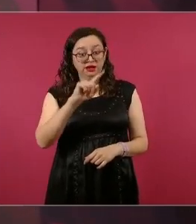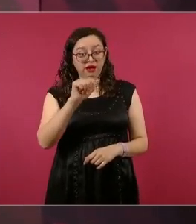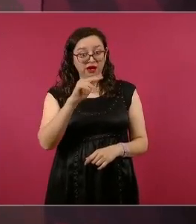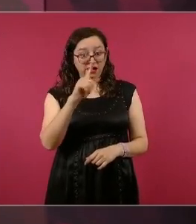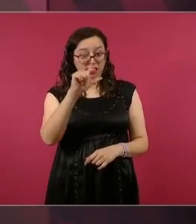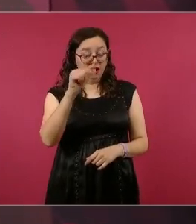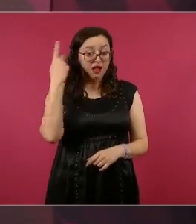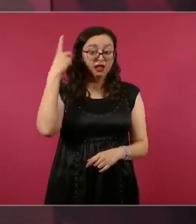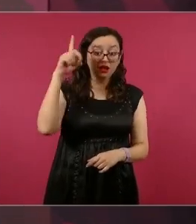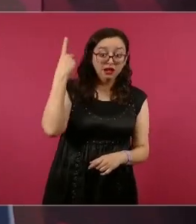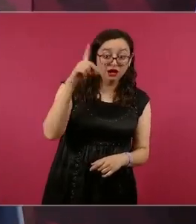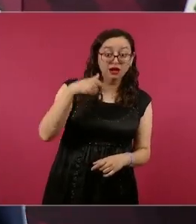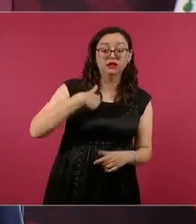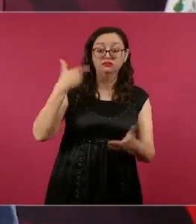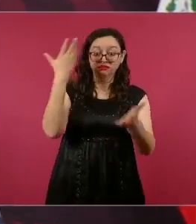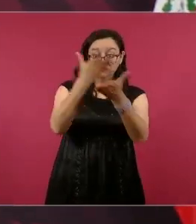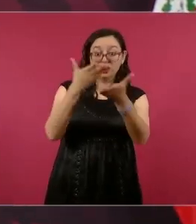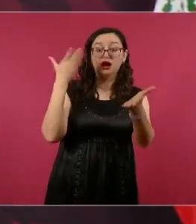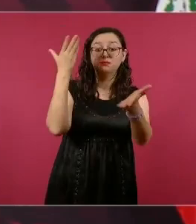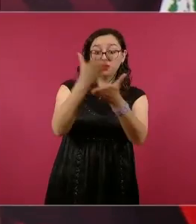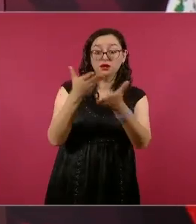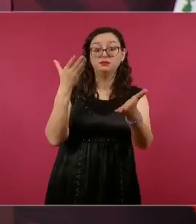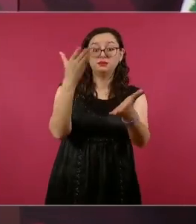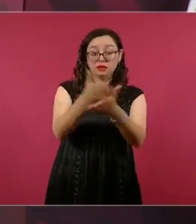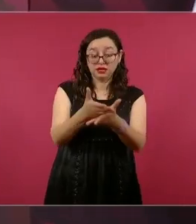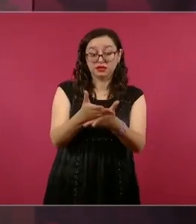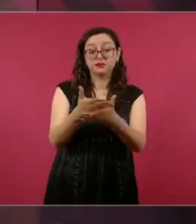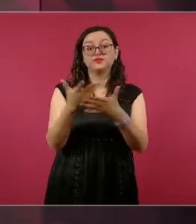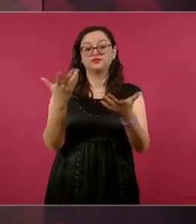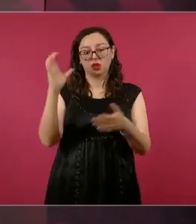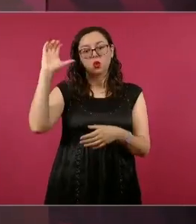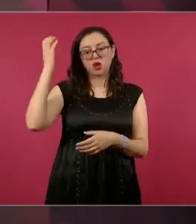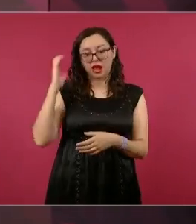Durango, varias veces, que está atrás de Culiacán,